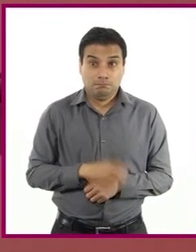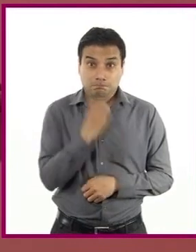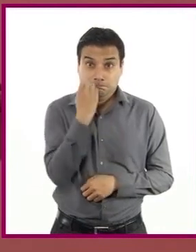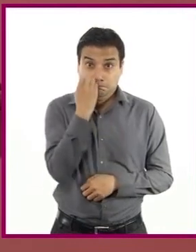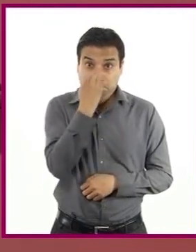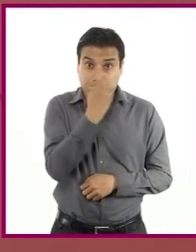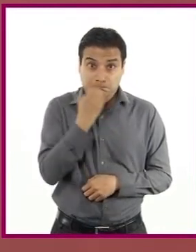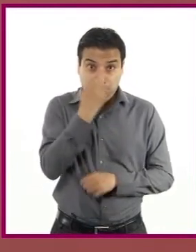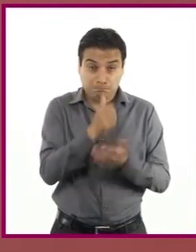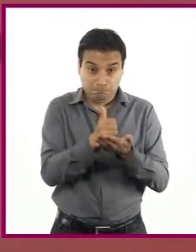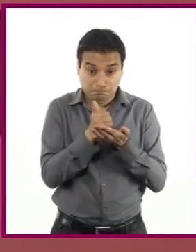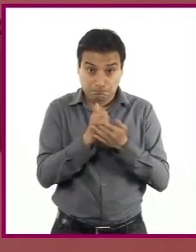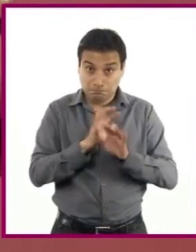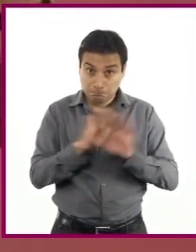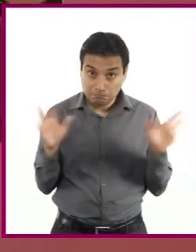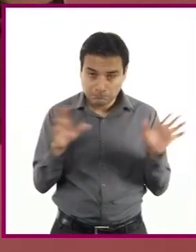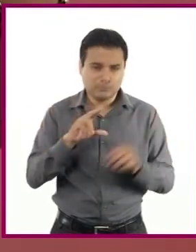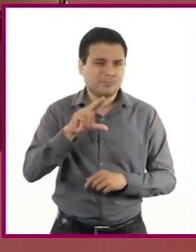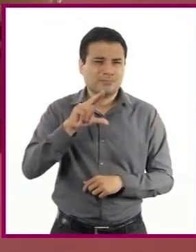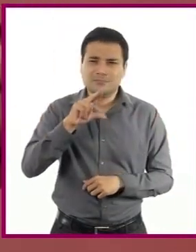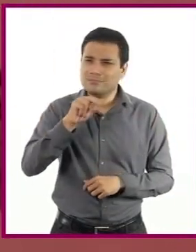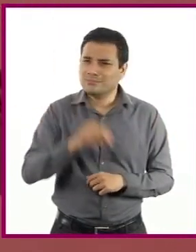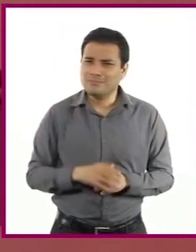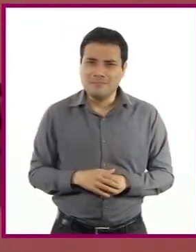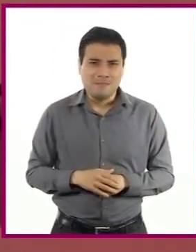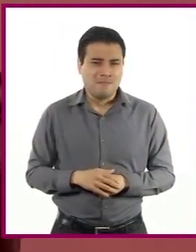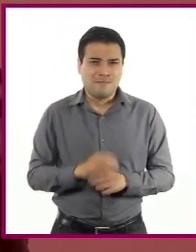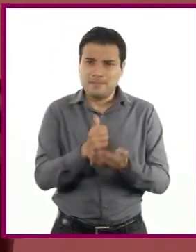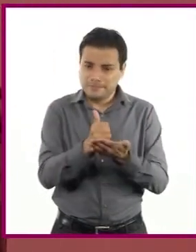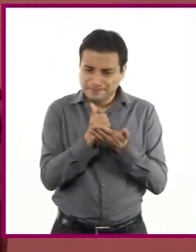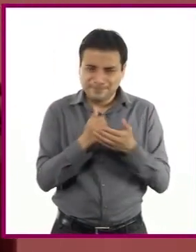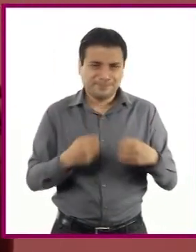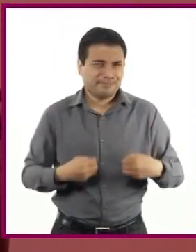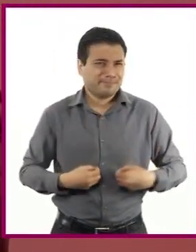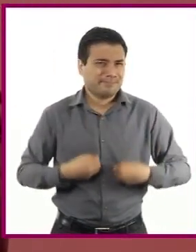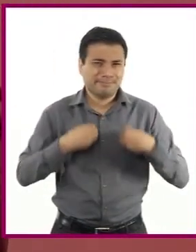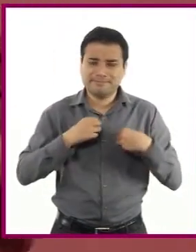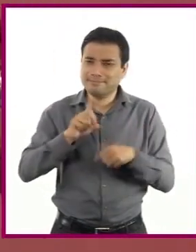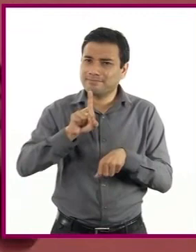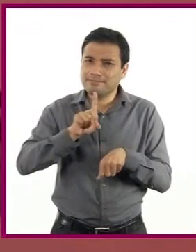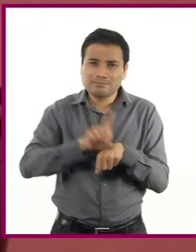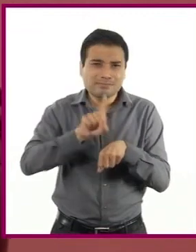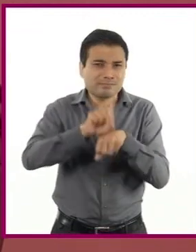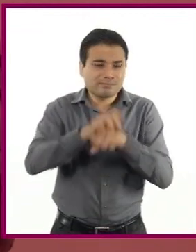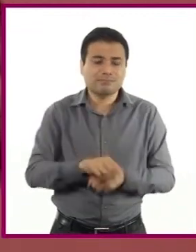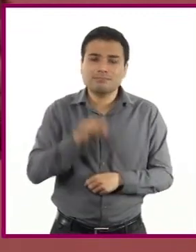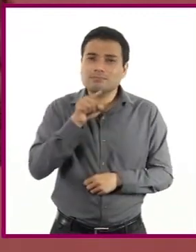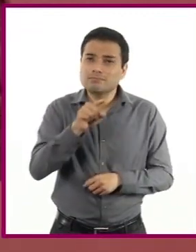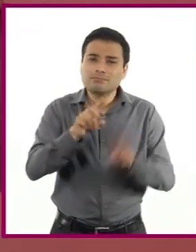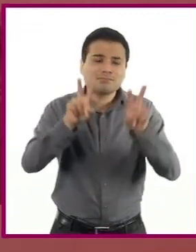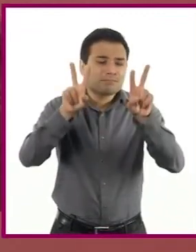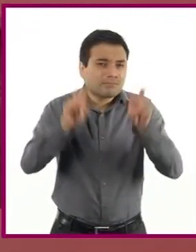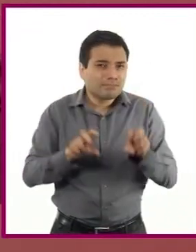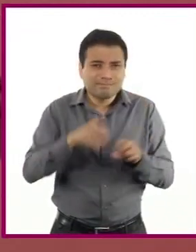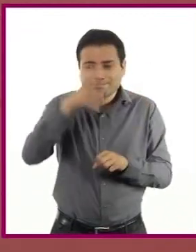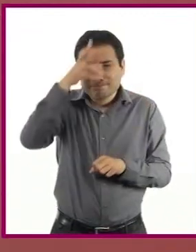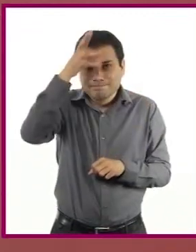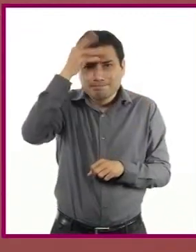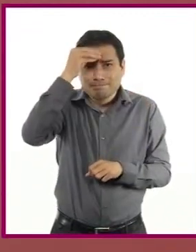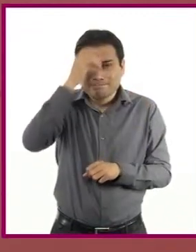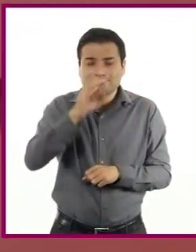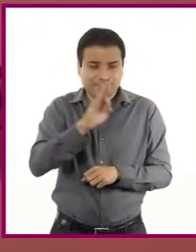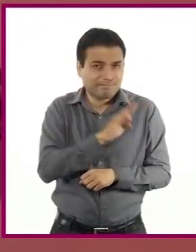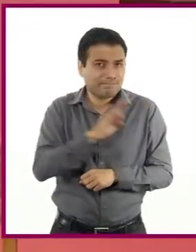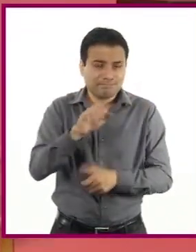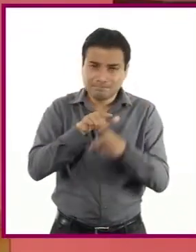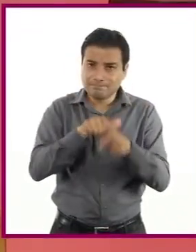Nos acompaña durante toda la vida porque ofrece la oportunidad de aprender al ritmo que nuestro interés